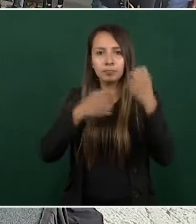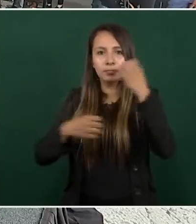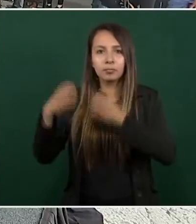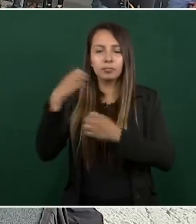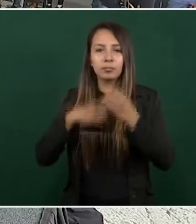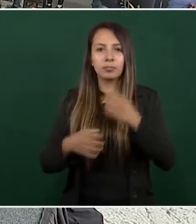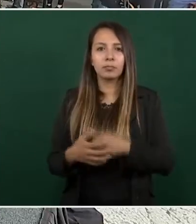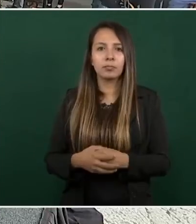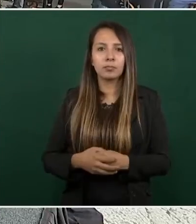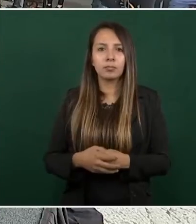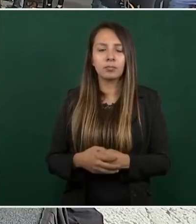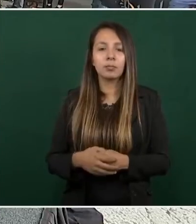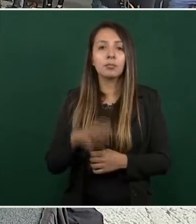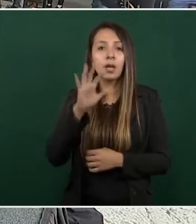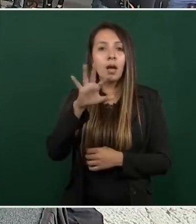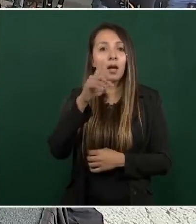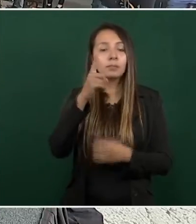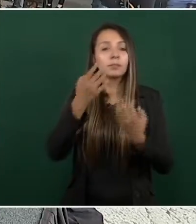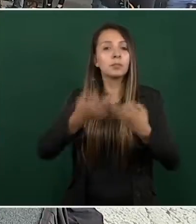Ah,